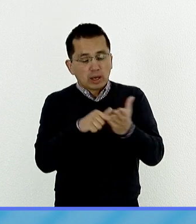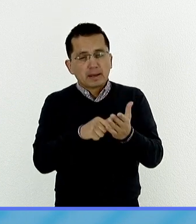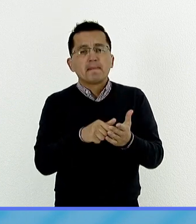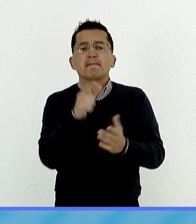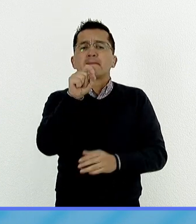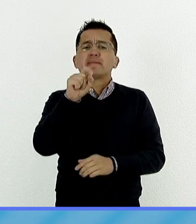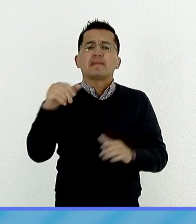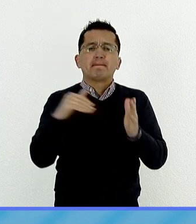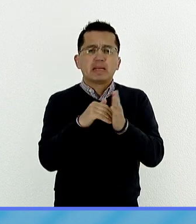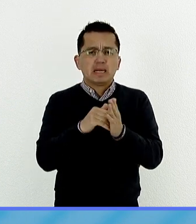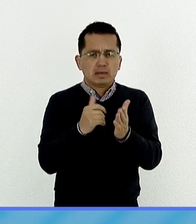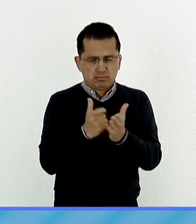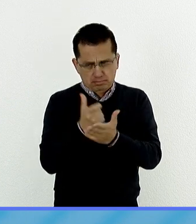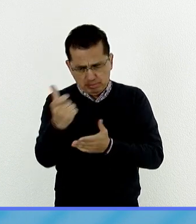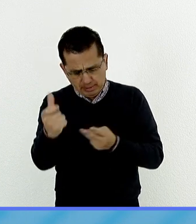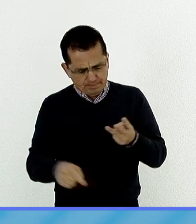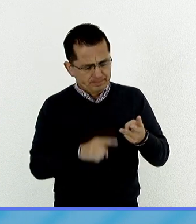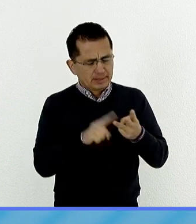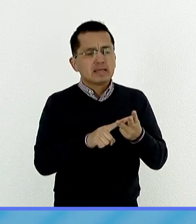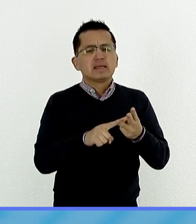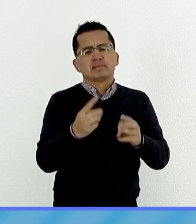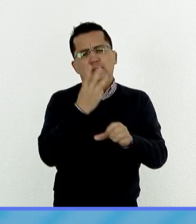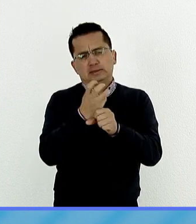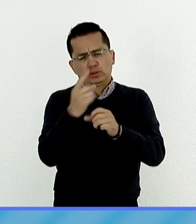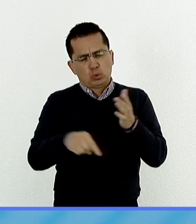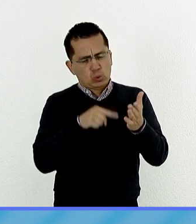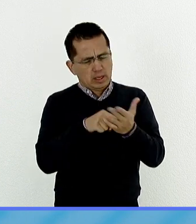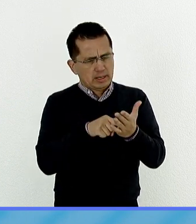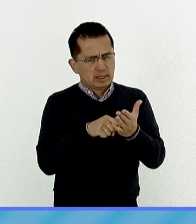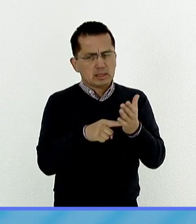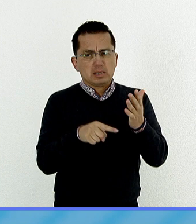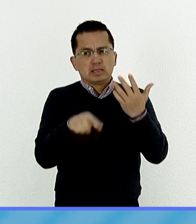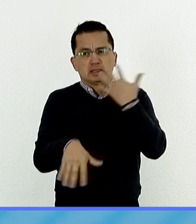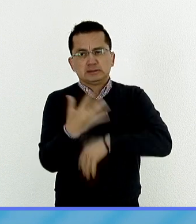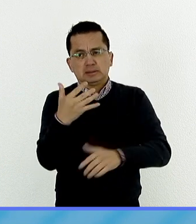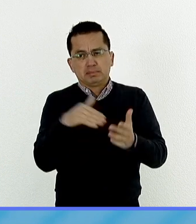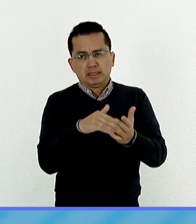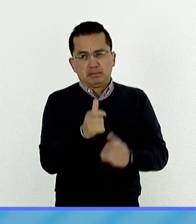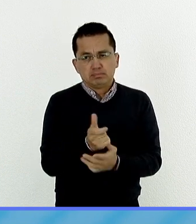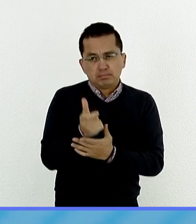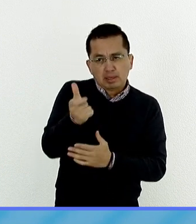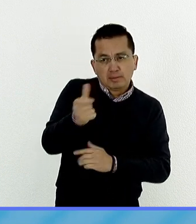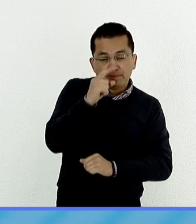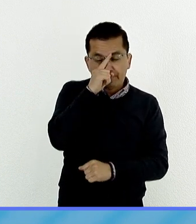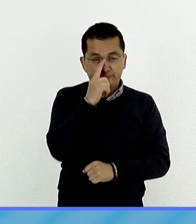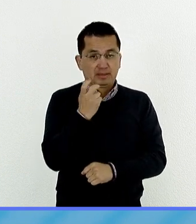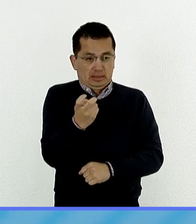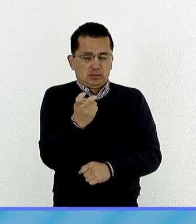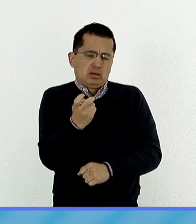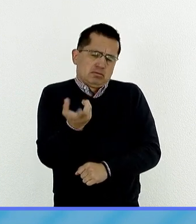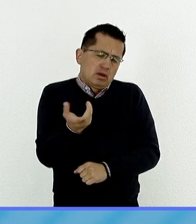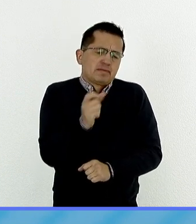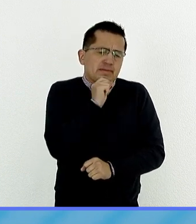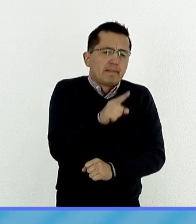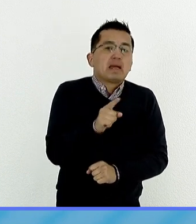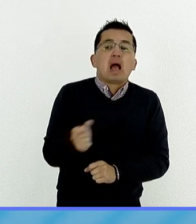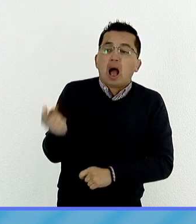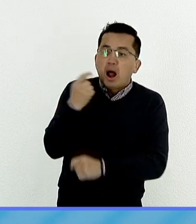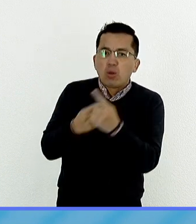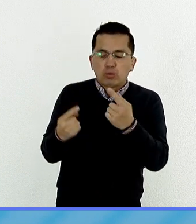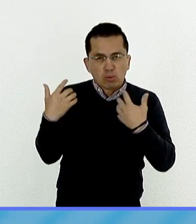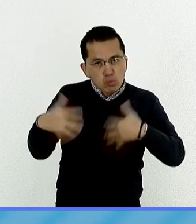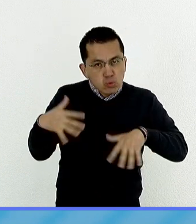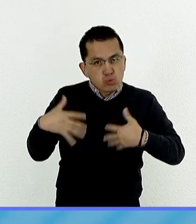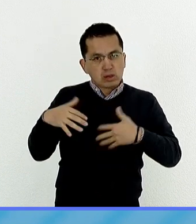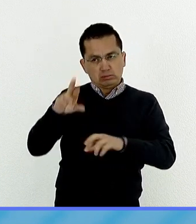quince mil muy bien y tendremos desde luego menciones honoríficas y Tendremos una mención